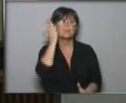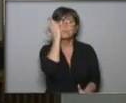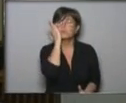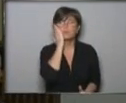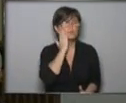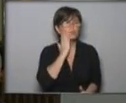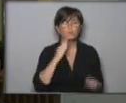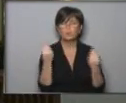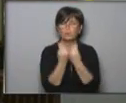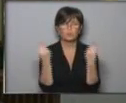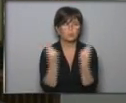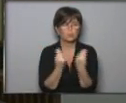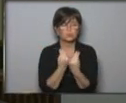bondad.